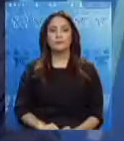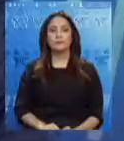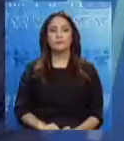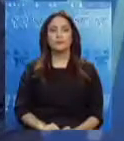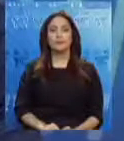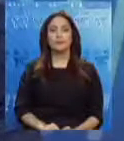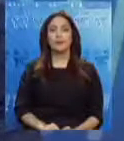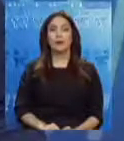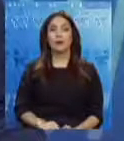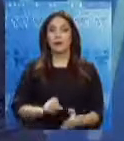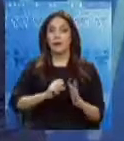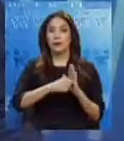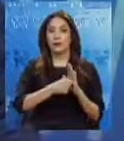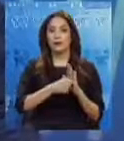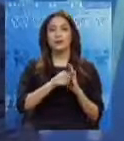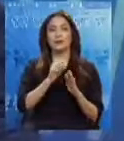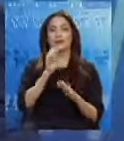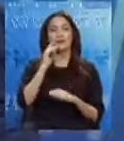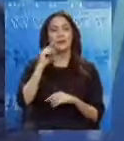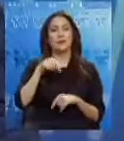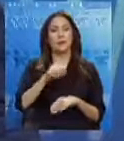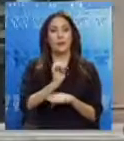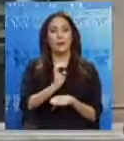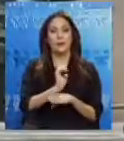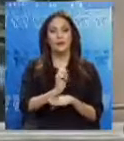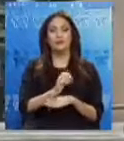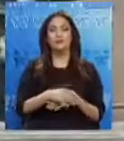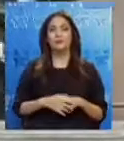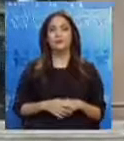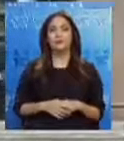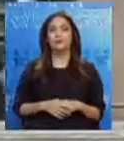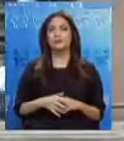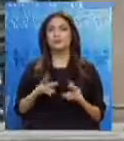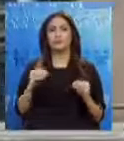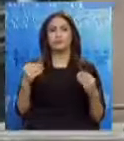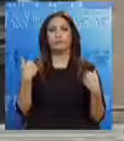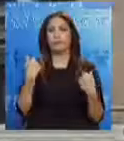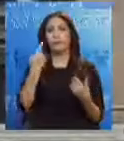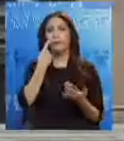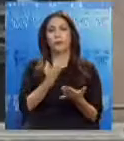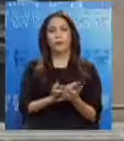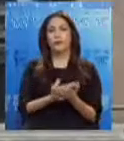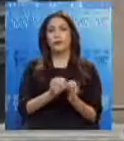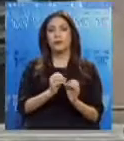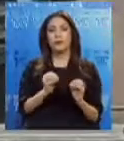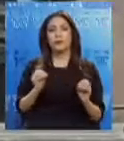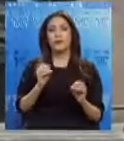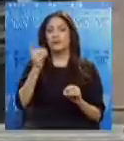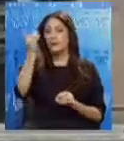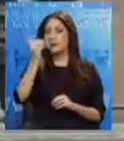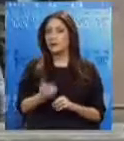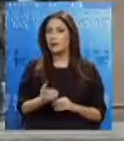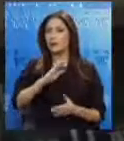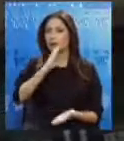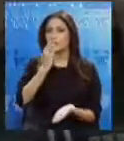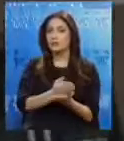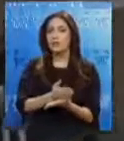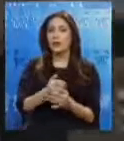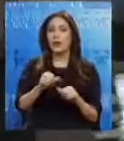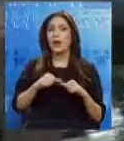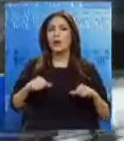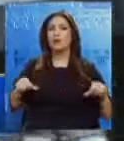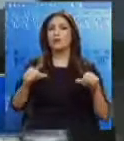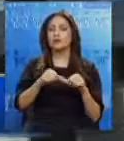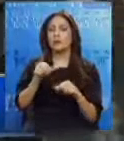La Procuraduría General del Estado emitió un comunicado señalando que no existió fundamento legal que respalde la decisión de suspender la audiencia en contra